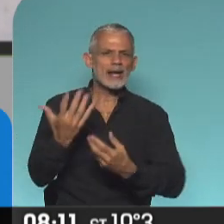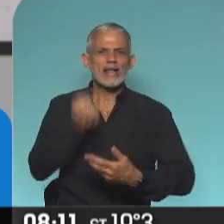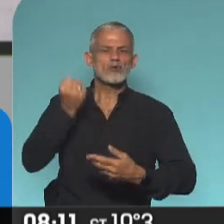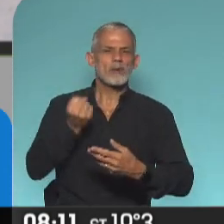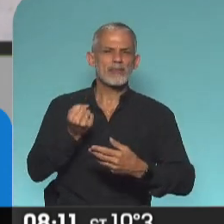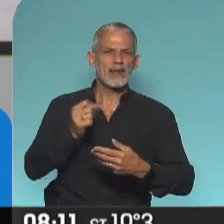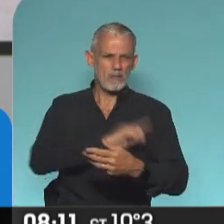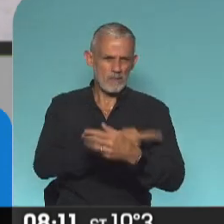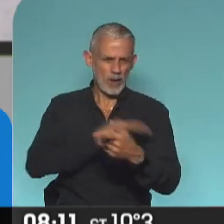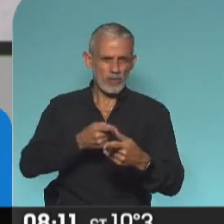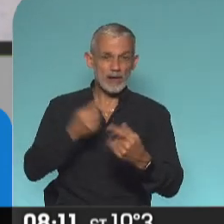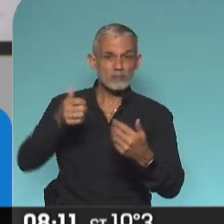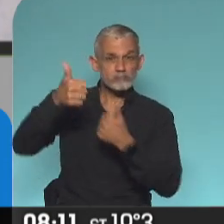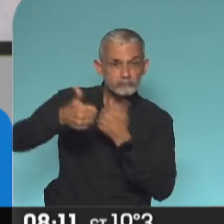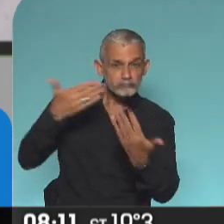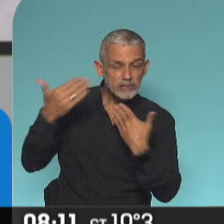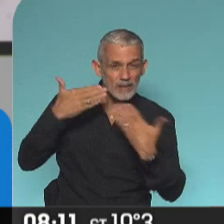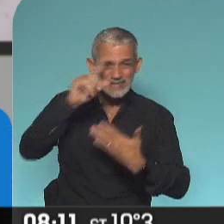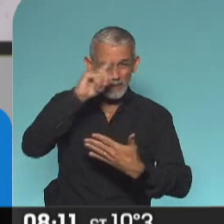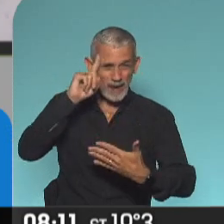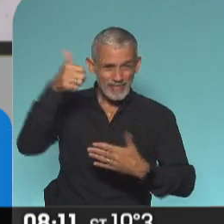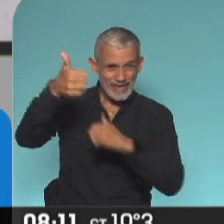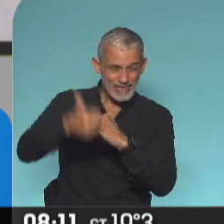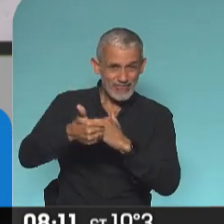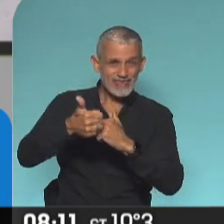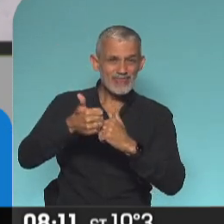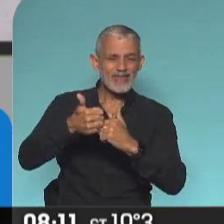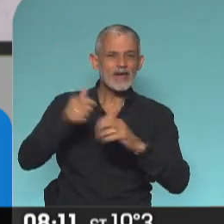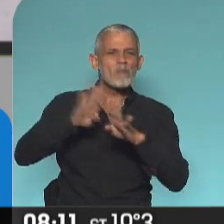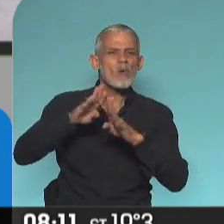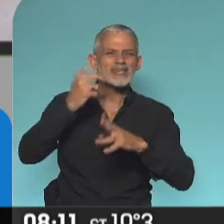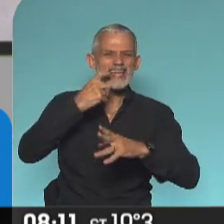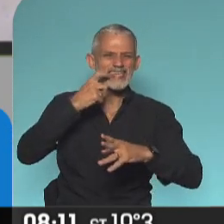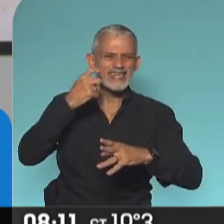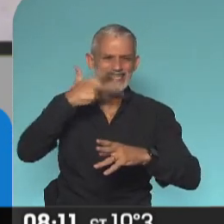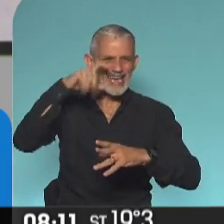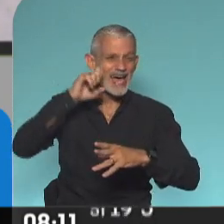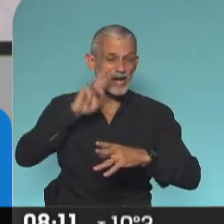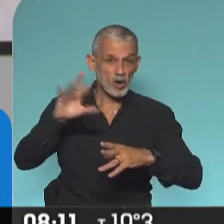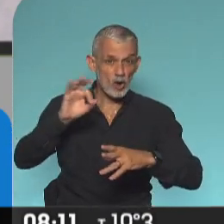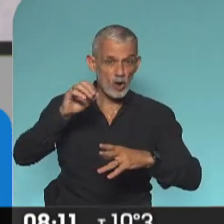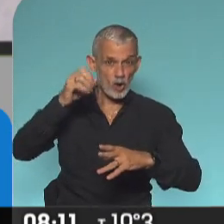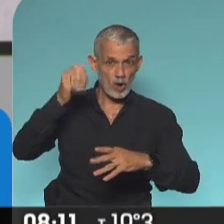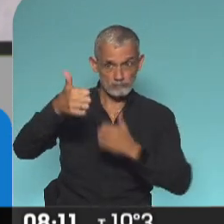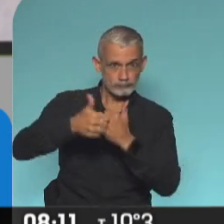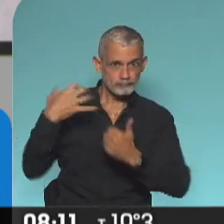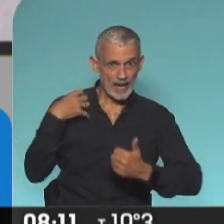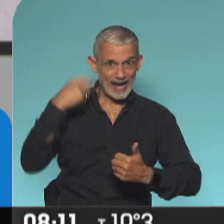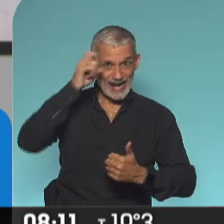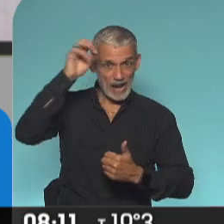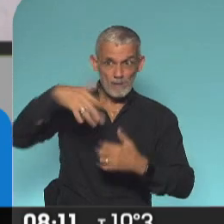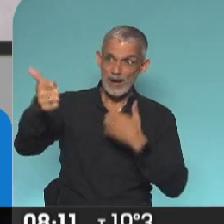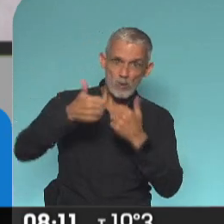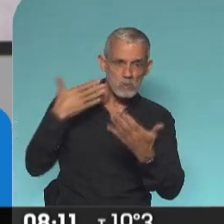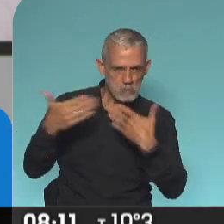una entrevista realizada en Madrid, propiamente en Puerta de Hierro, con el general Perón, y que después se transforma en distintos capítulos